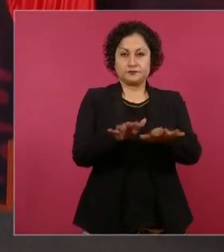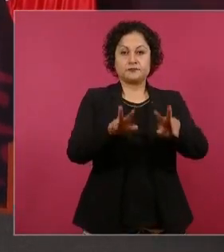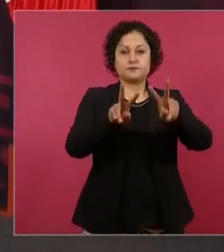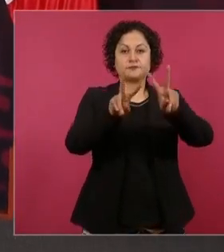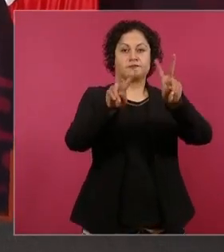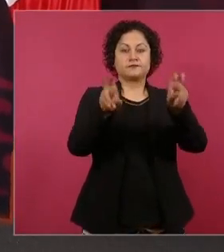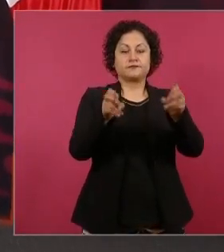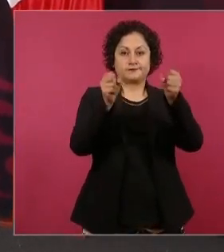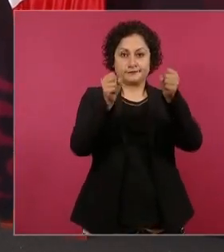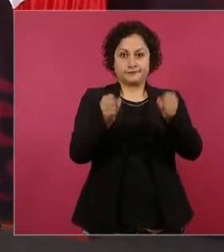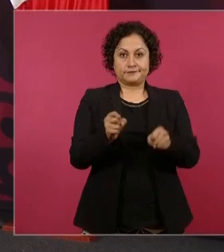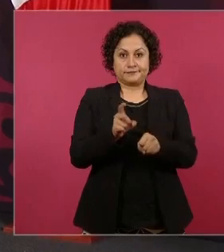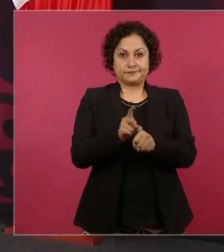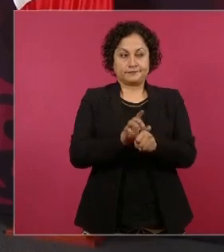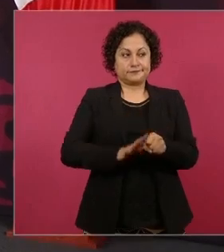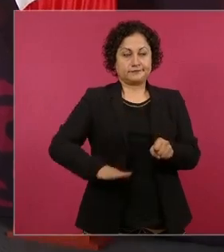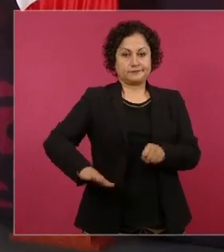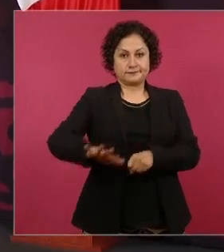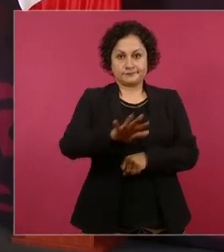antes